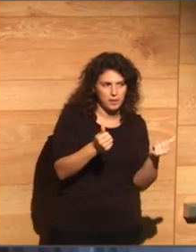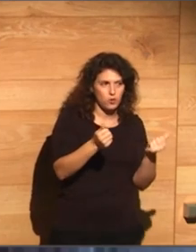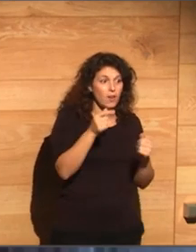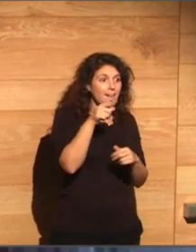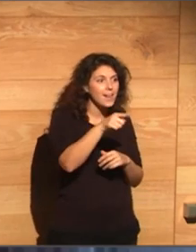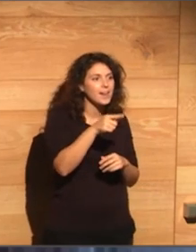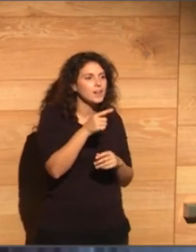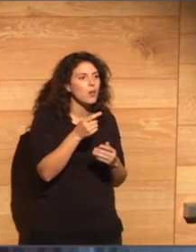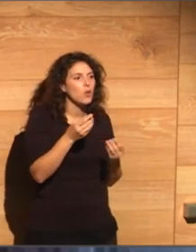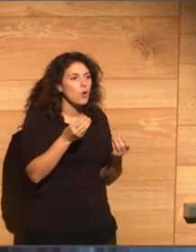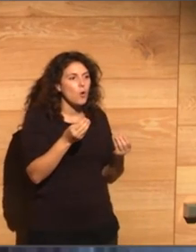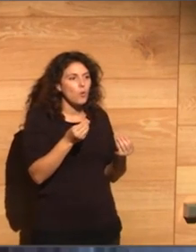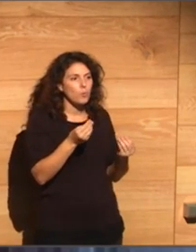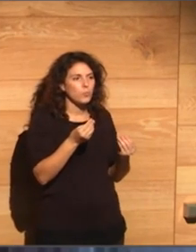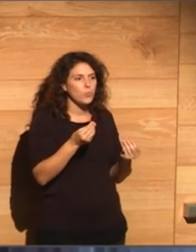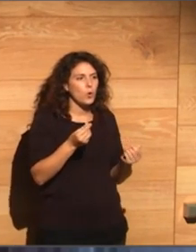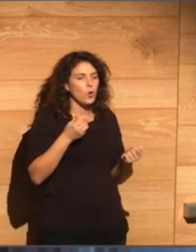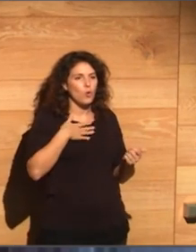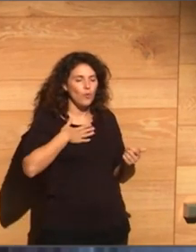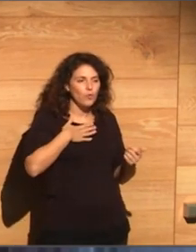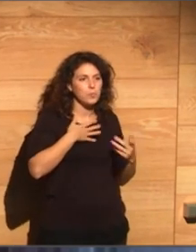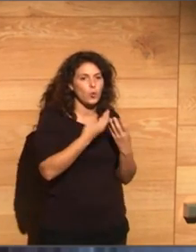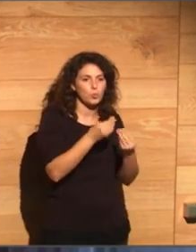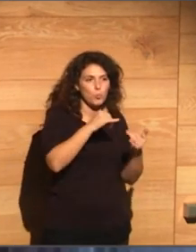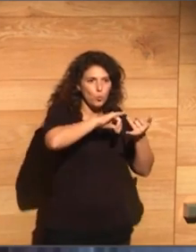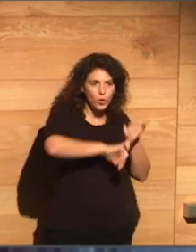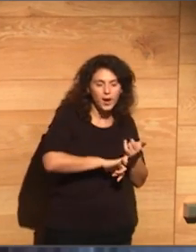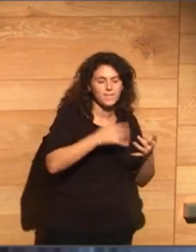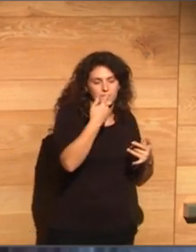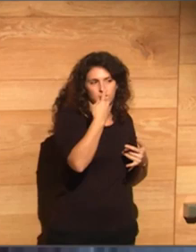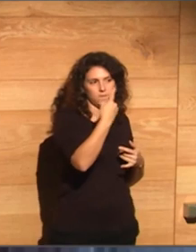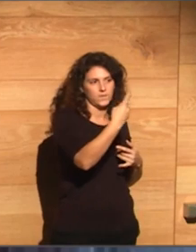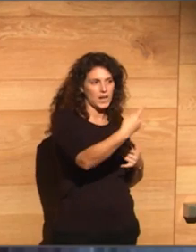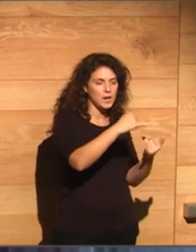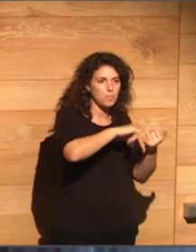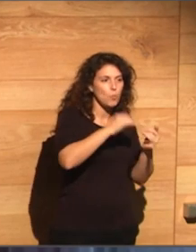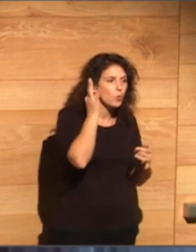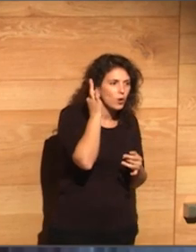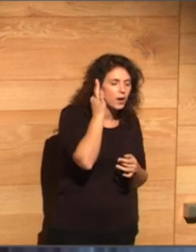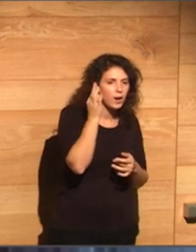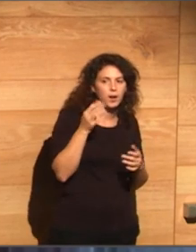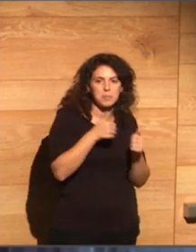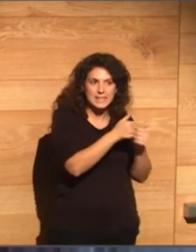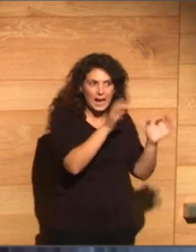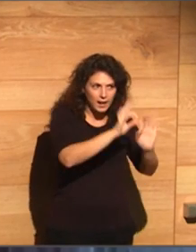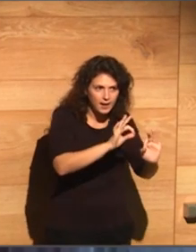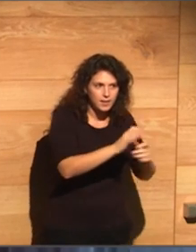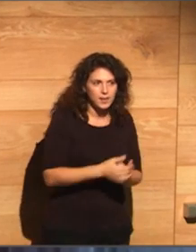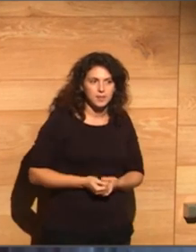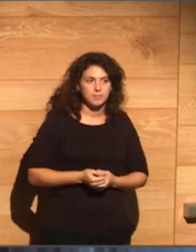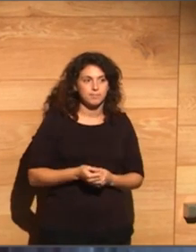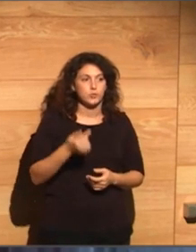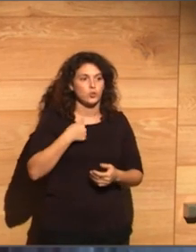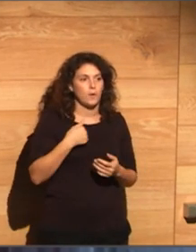él está como muy, muy conforme con su mujer, está enamoradísimo, no persigue a nadie, todo es como... ¿no? Me da bajona que no